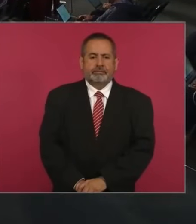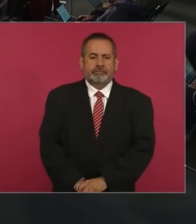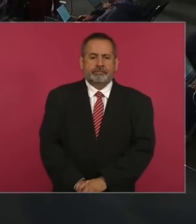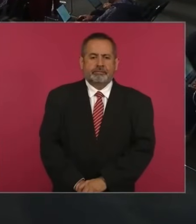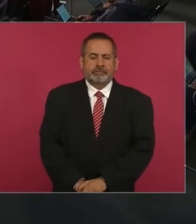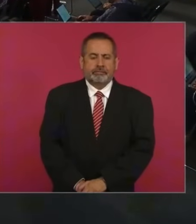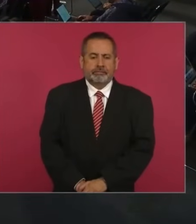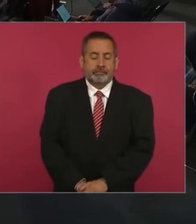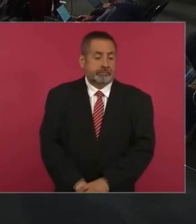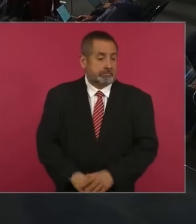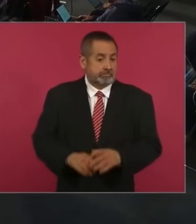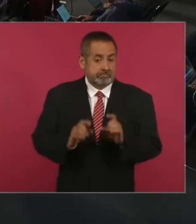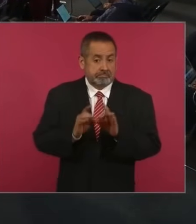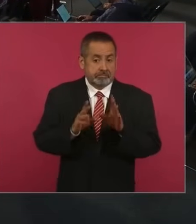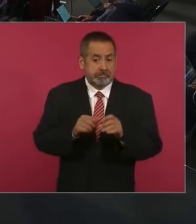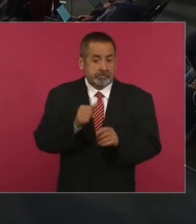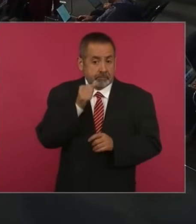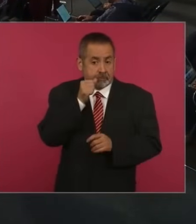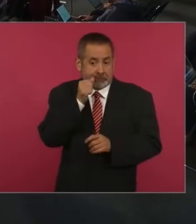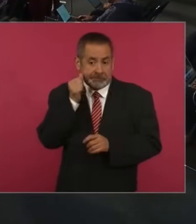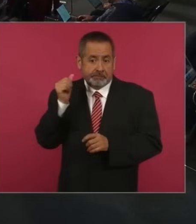Pues ayer